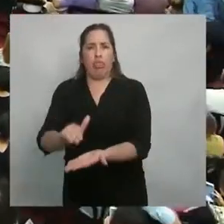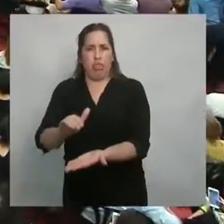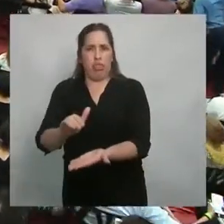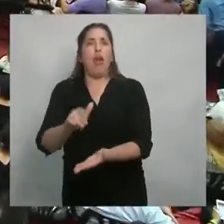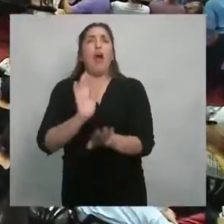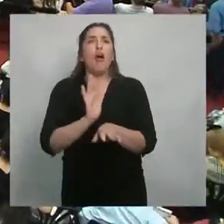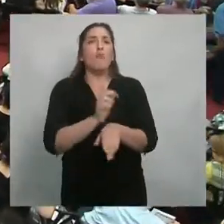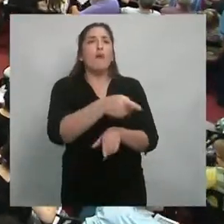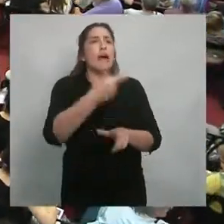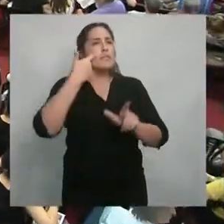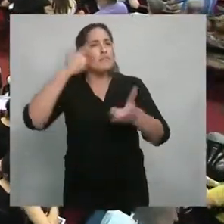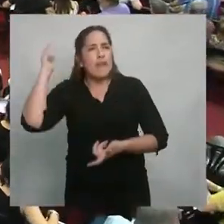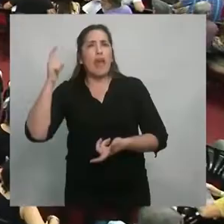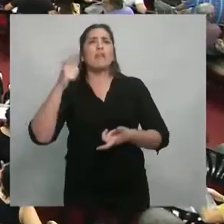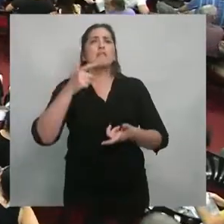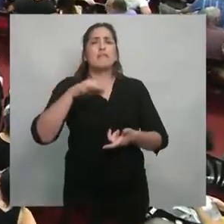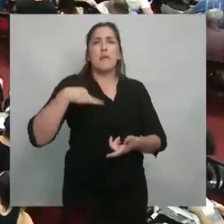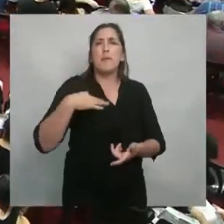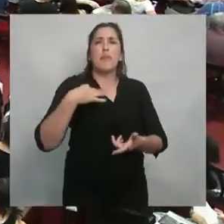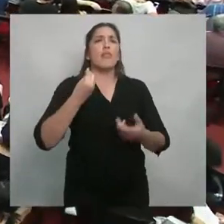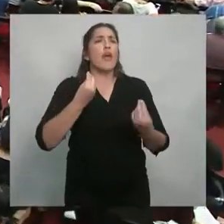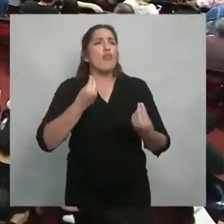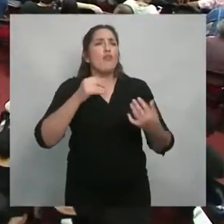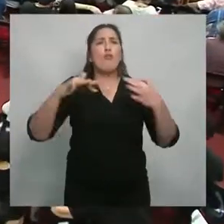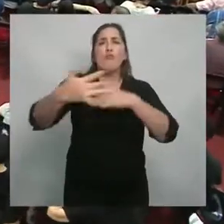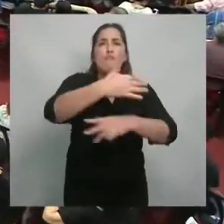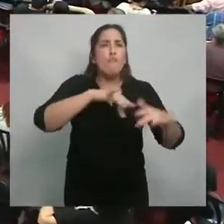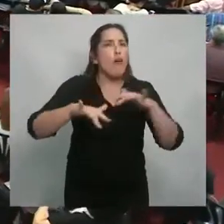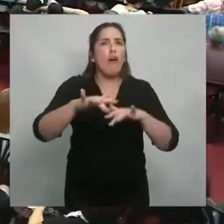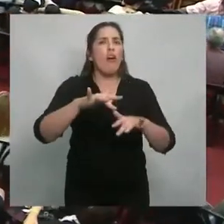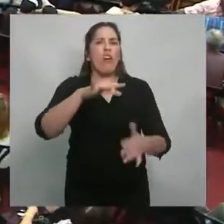saberes en su experiencia de movilidad y de hibridez.